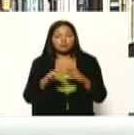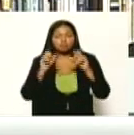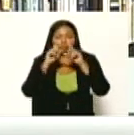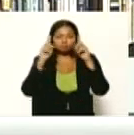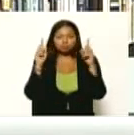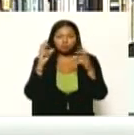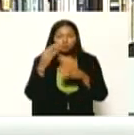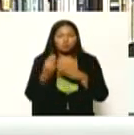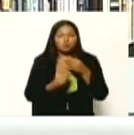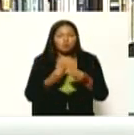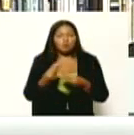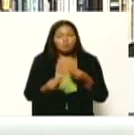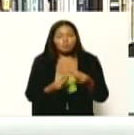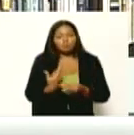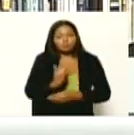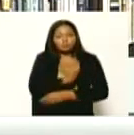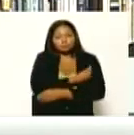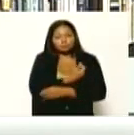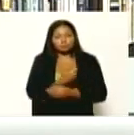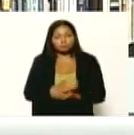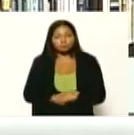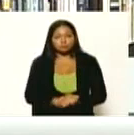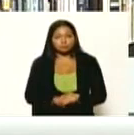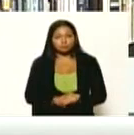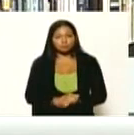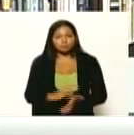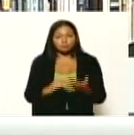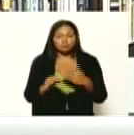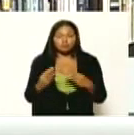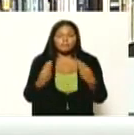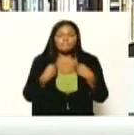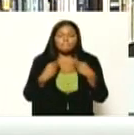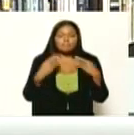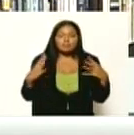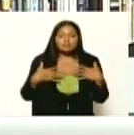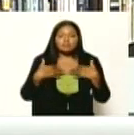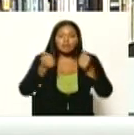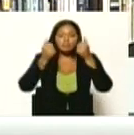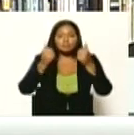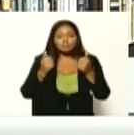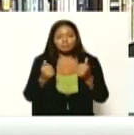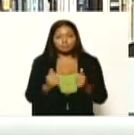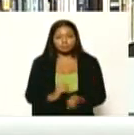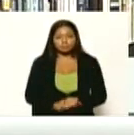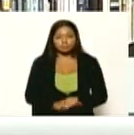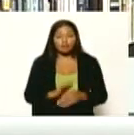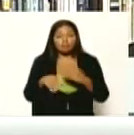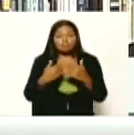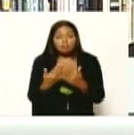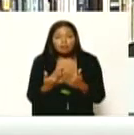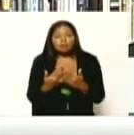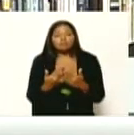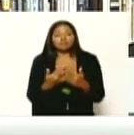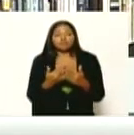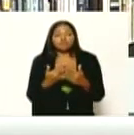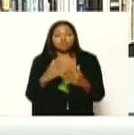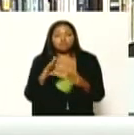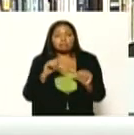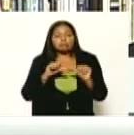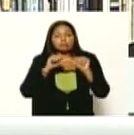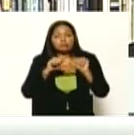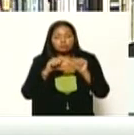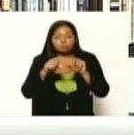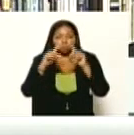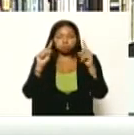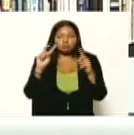descubran mejores tratamientos que salven vidas, hasta que se descubra y se avance a